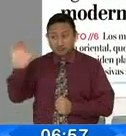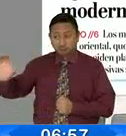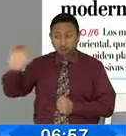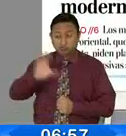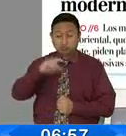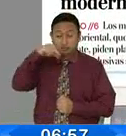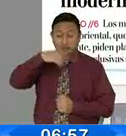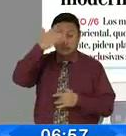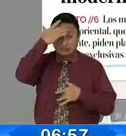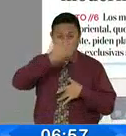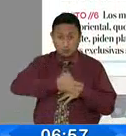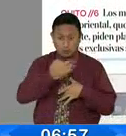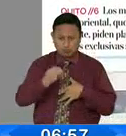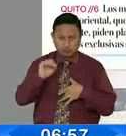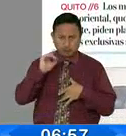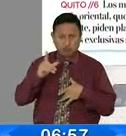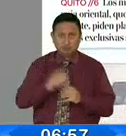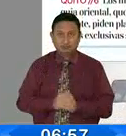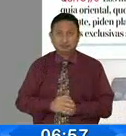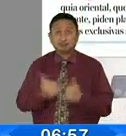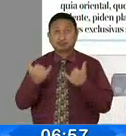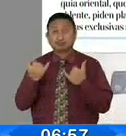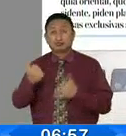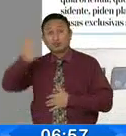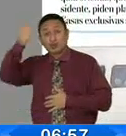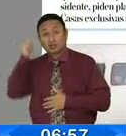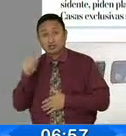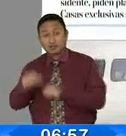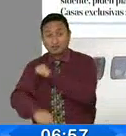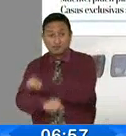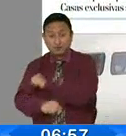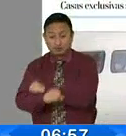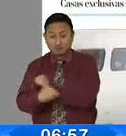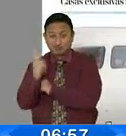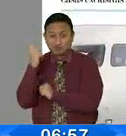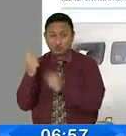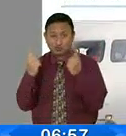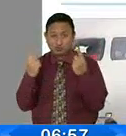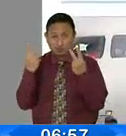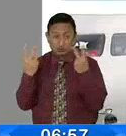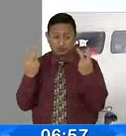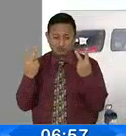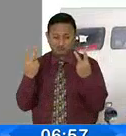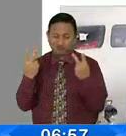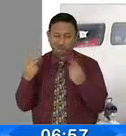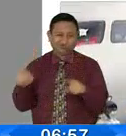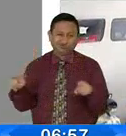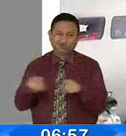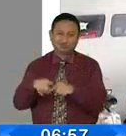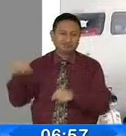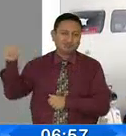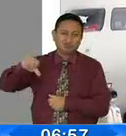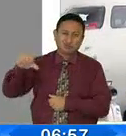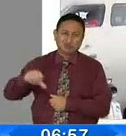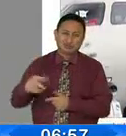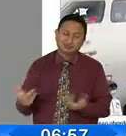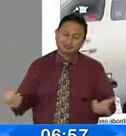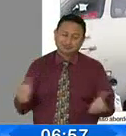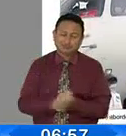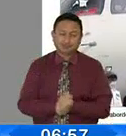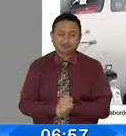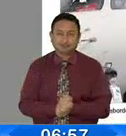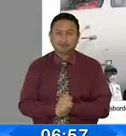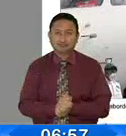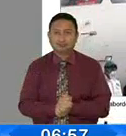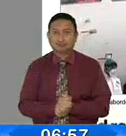pandemia. El empate de la Tri con sabor a derrota en la Copa América. No pegamos una en la Copa América desde hace mucho tiempo. Pombo